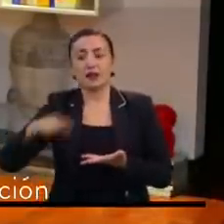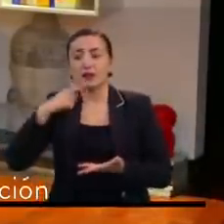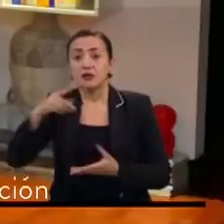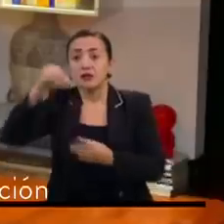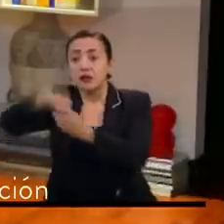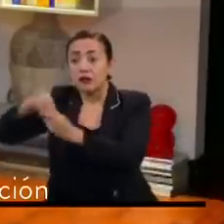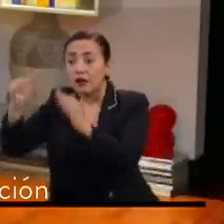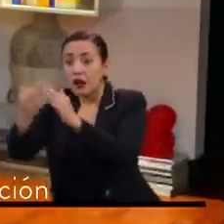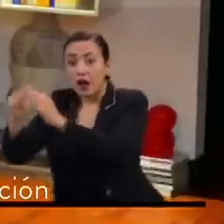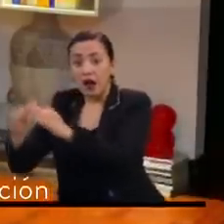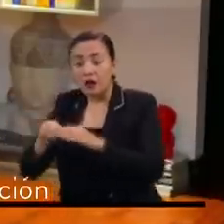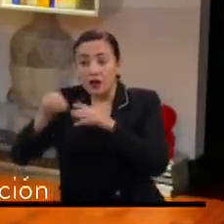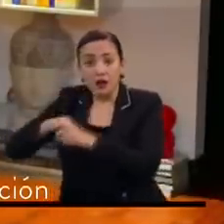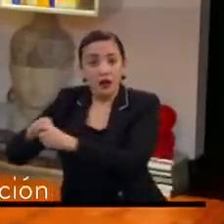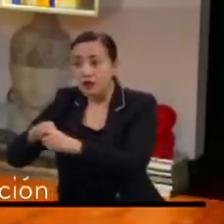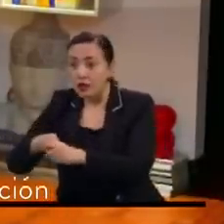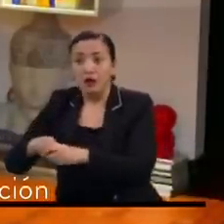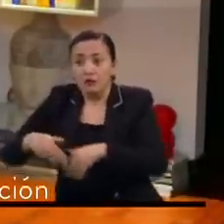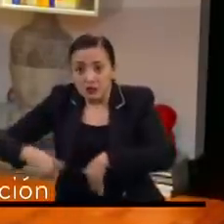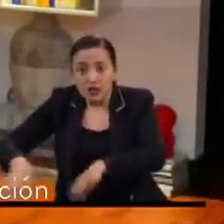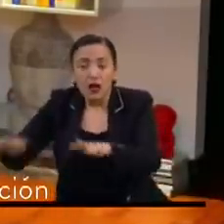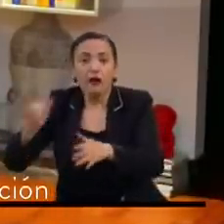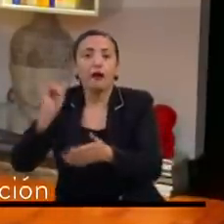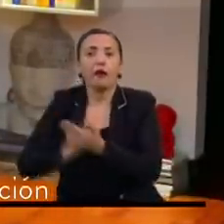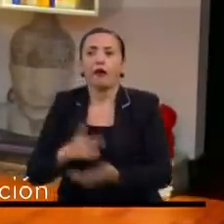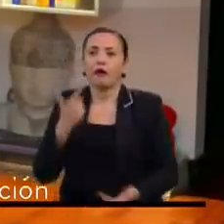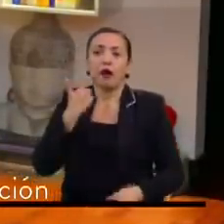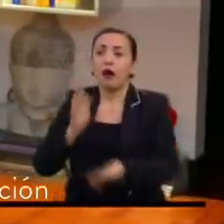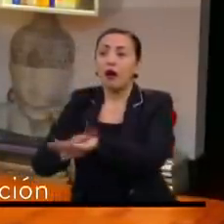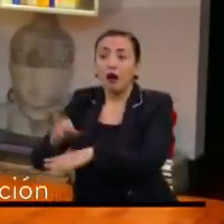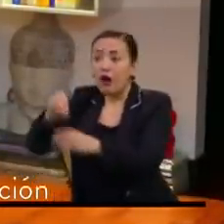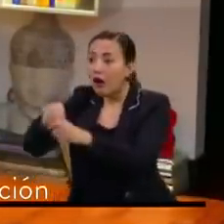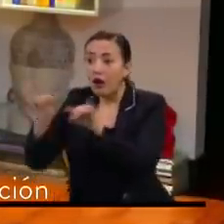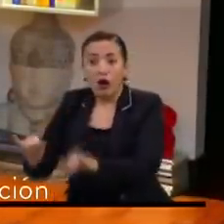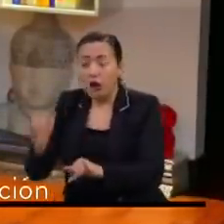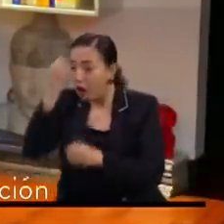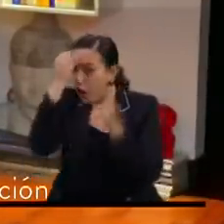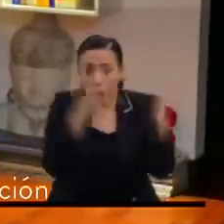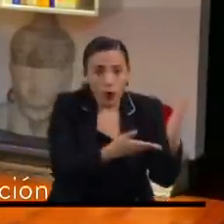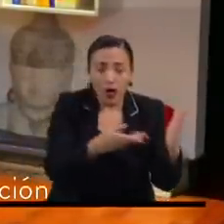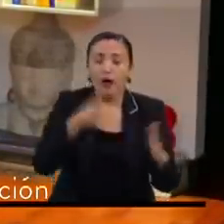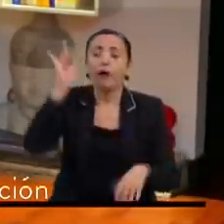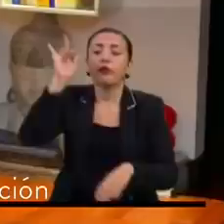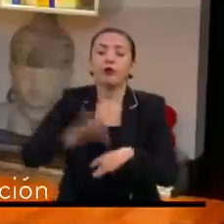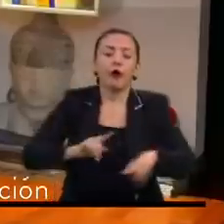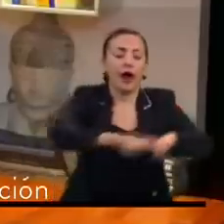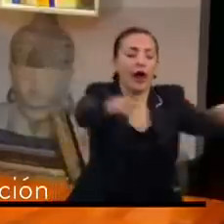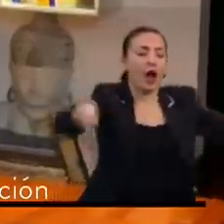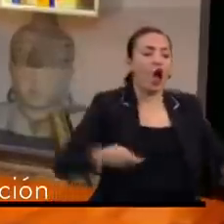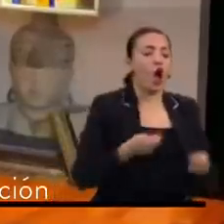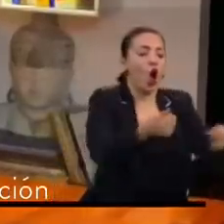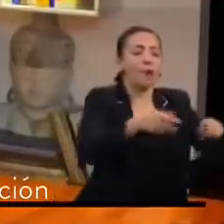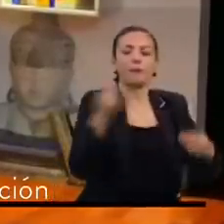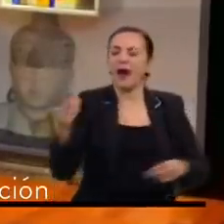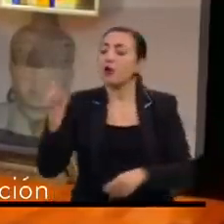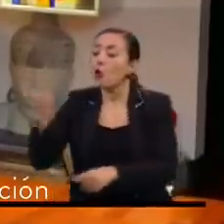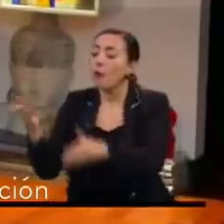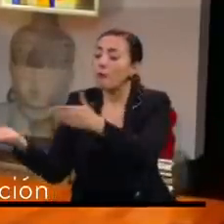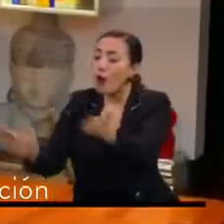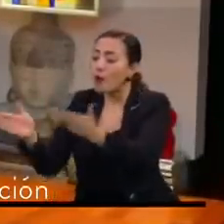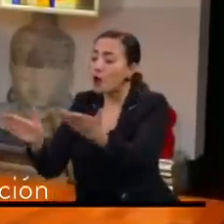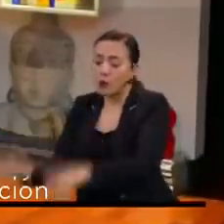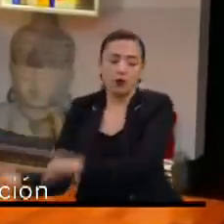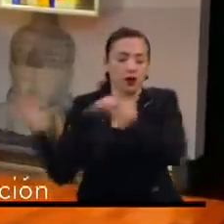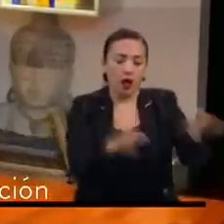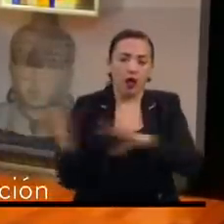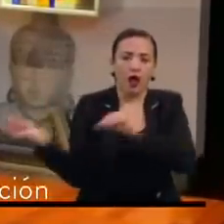tocar comprar un lote donde va a tener que enterrar a todos los que se van a morir por el coronavirus. La declaración no cayó muy bien en medio de la población.